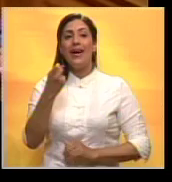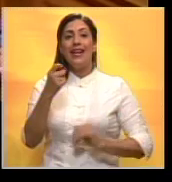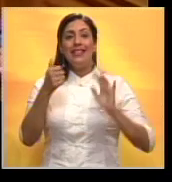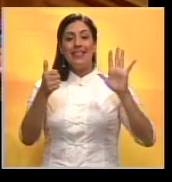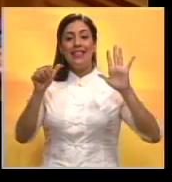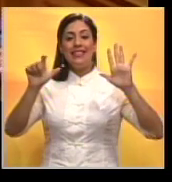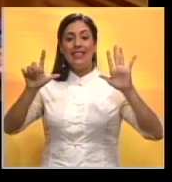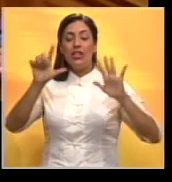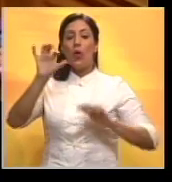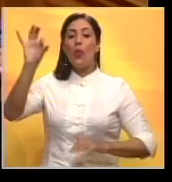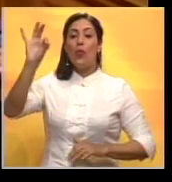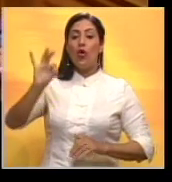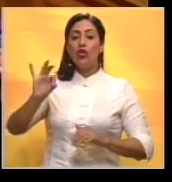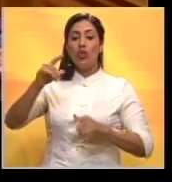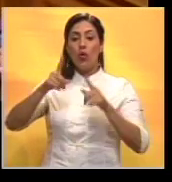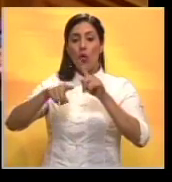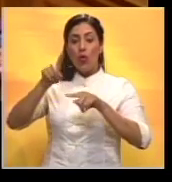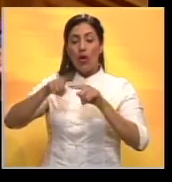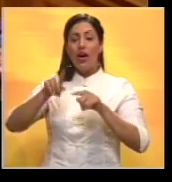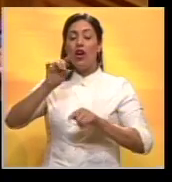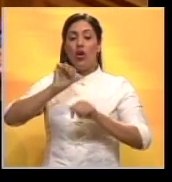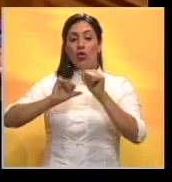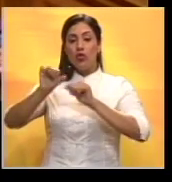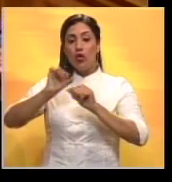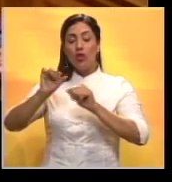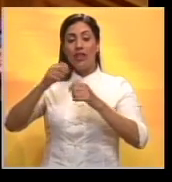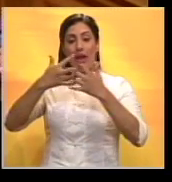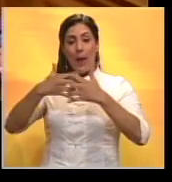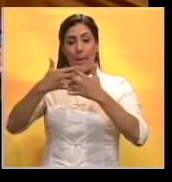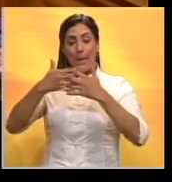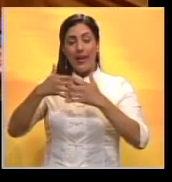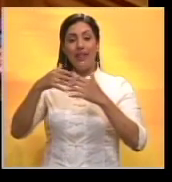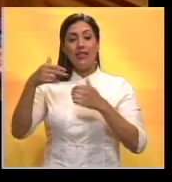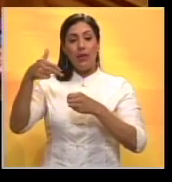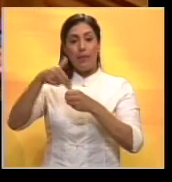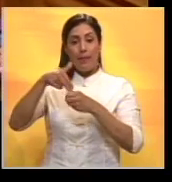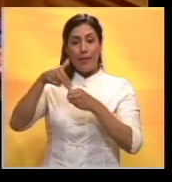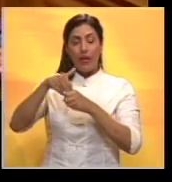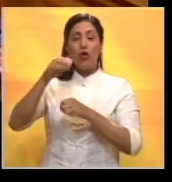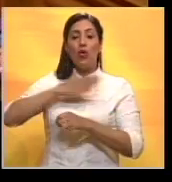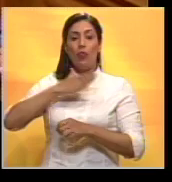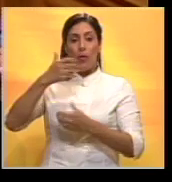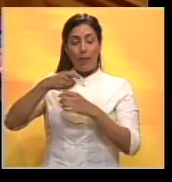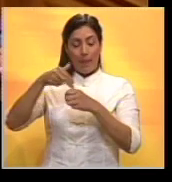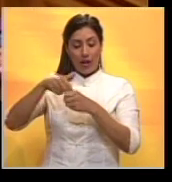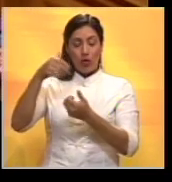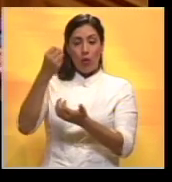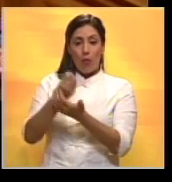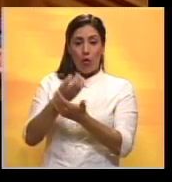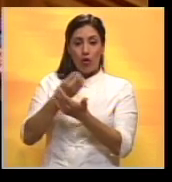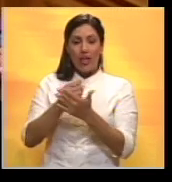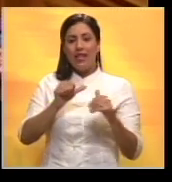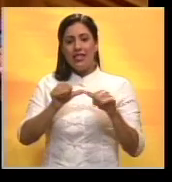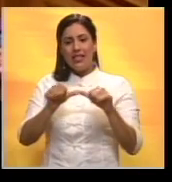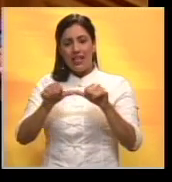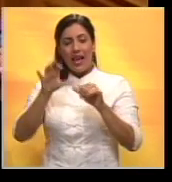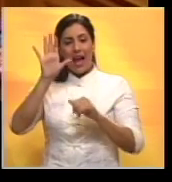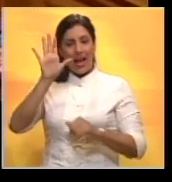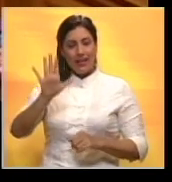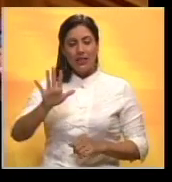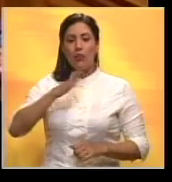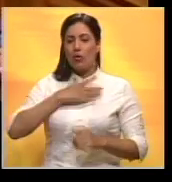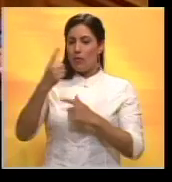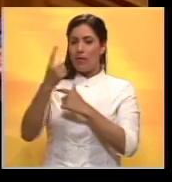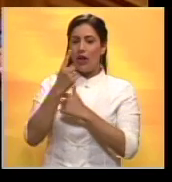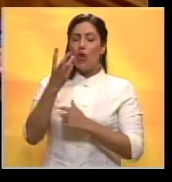67 por de las acciones como socia en la empresa mixta petrolera petrom monaga constituida según decreto